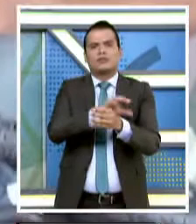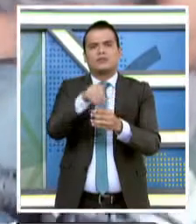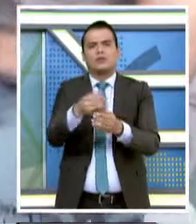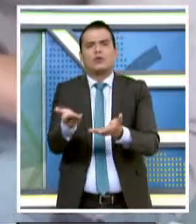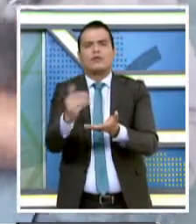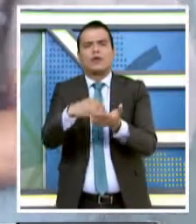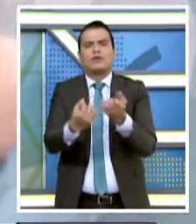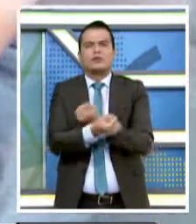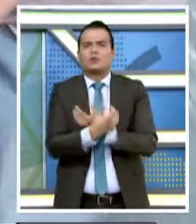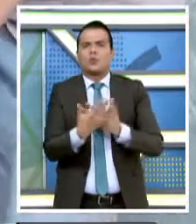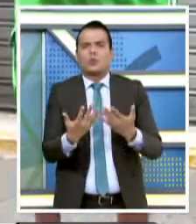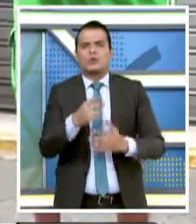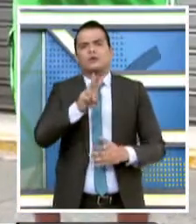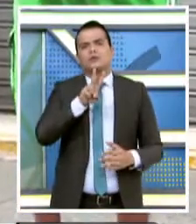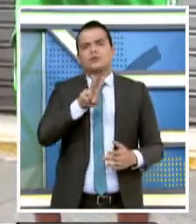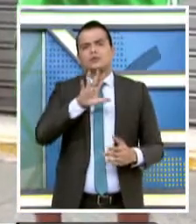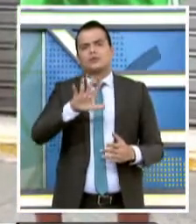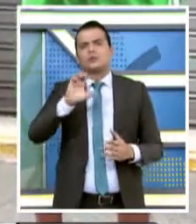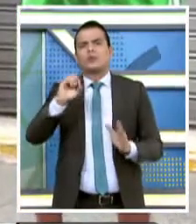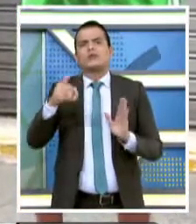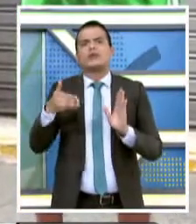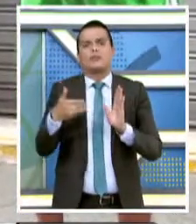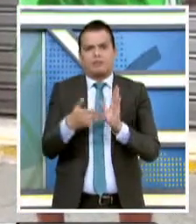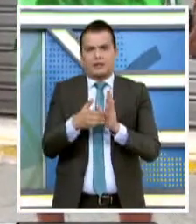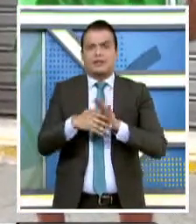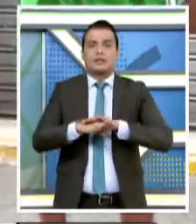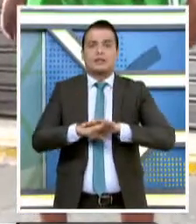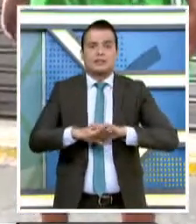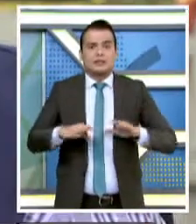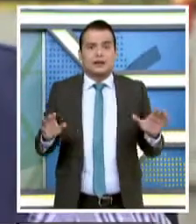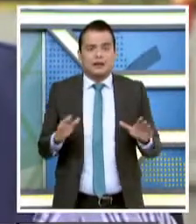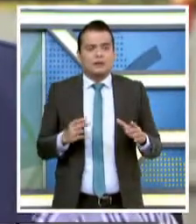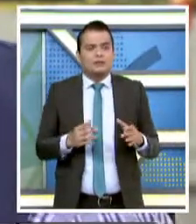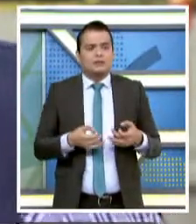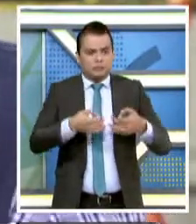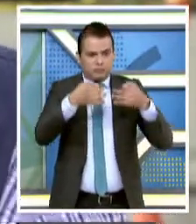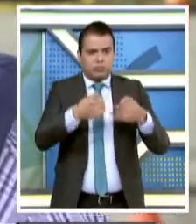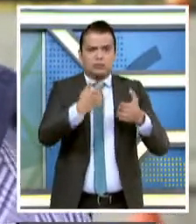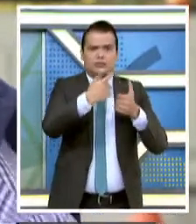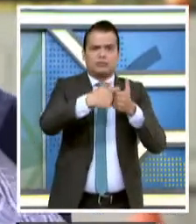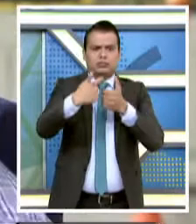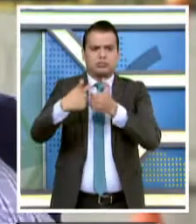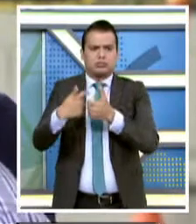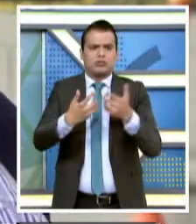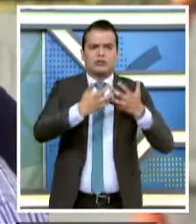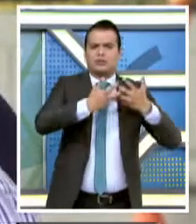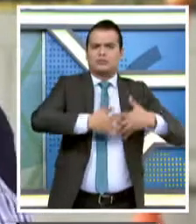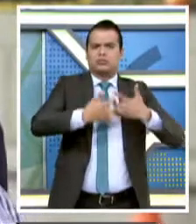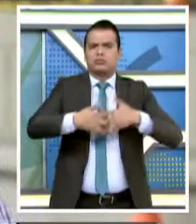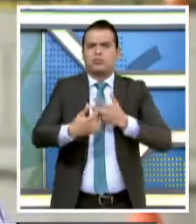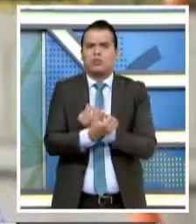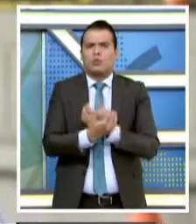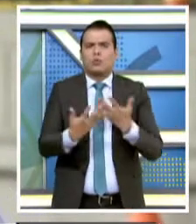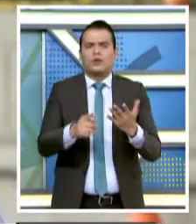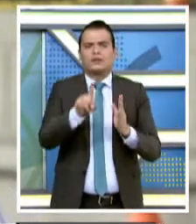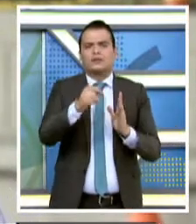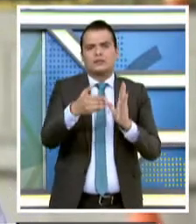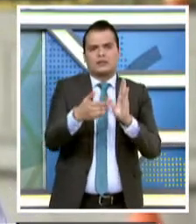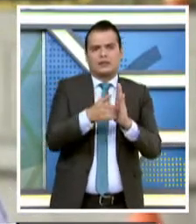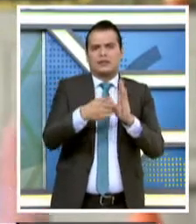la nueva normalidad. Hasta el momento han ingresado cerca de 6.000, es decir, ha ingresado cerca de un